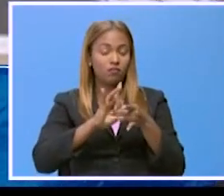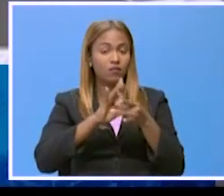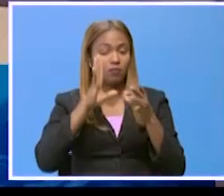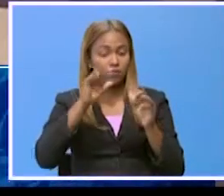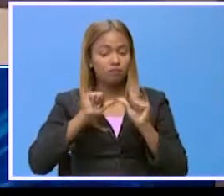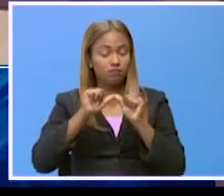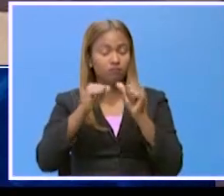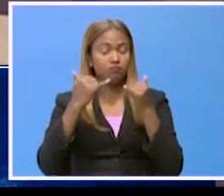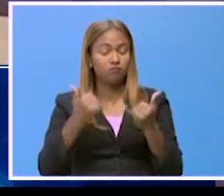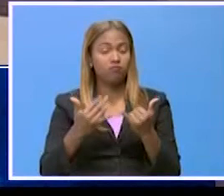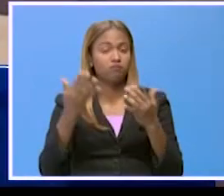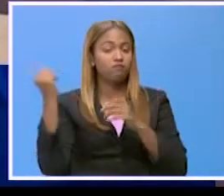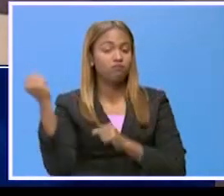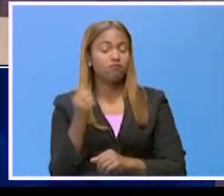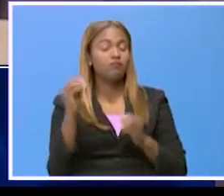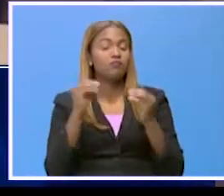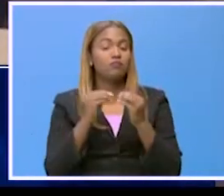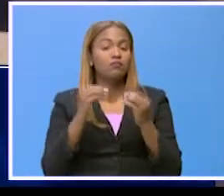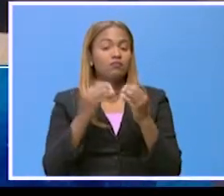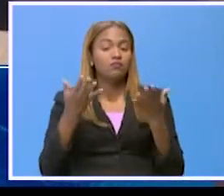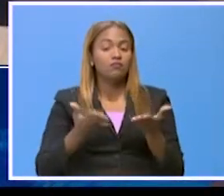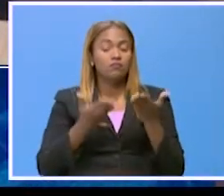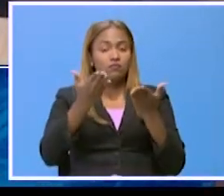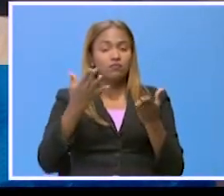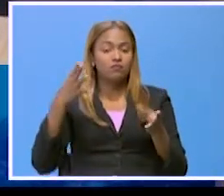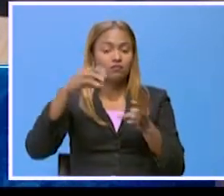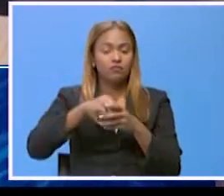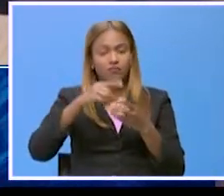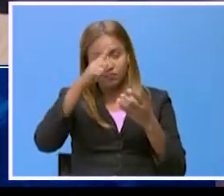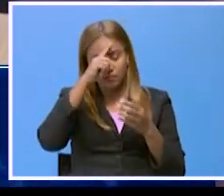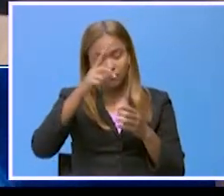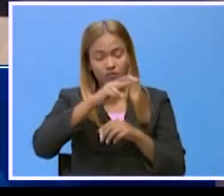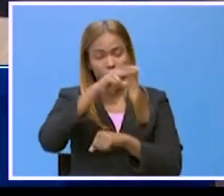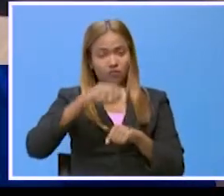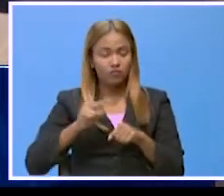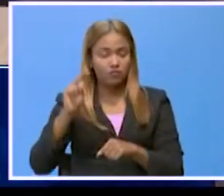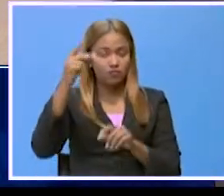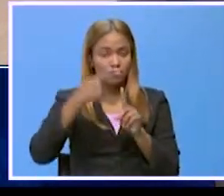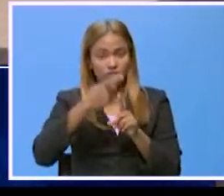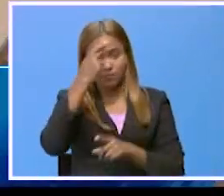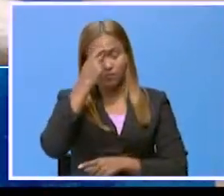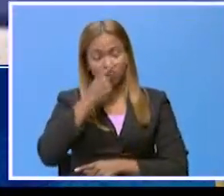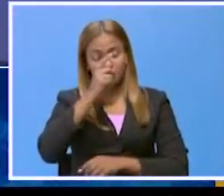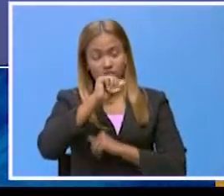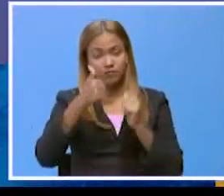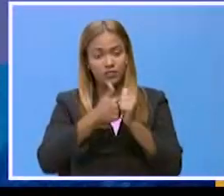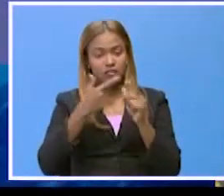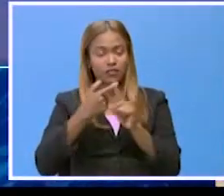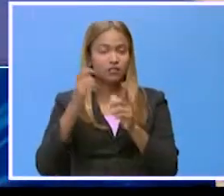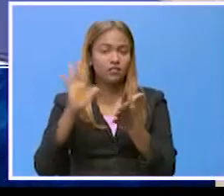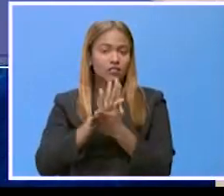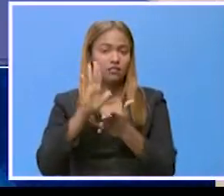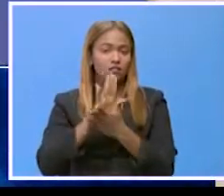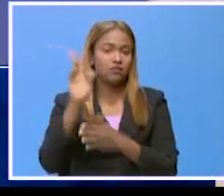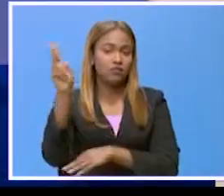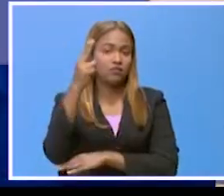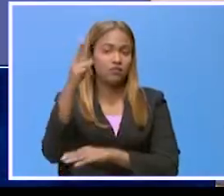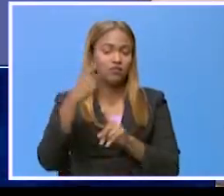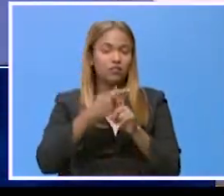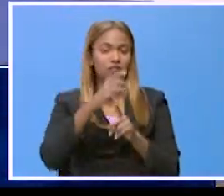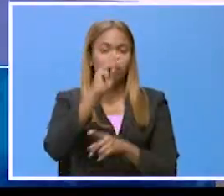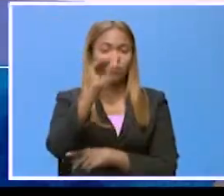da continuidad y se fortalecerá la oferta formativa de la región norte del país a través de las escuelas hoteleras de